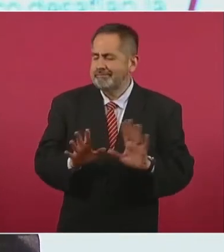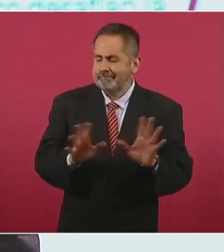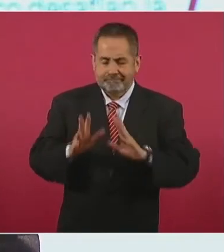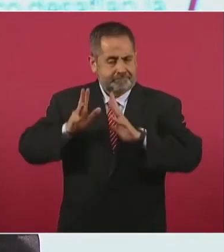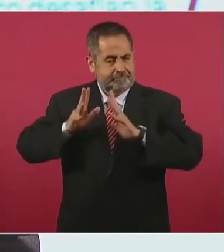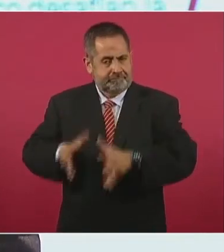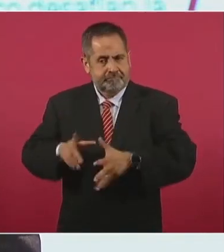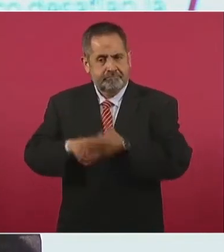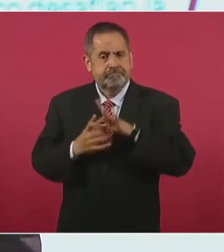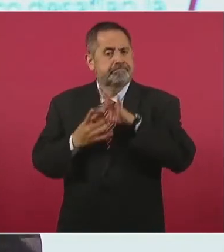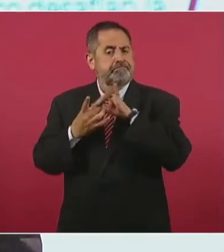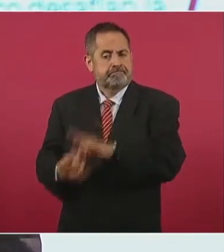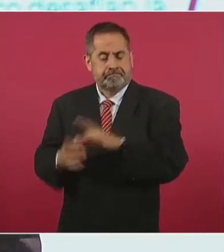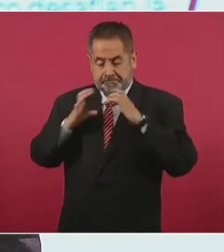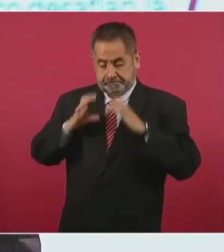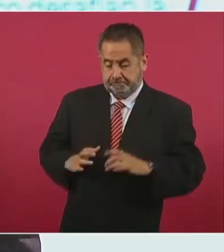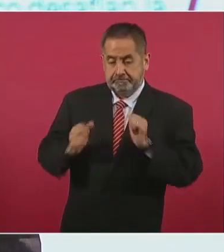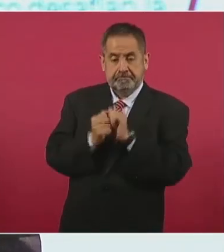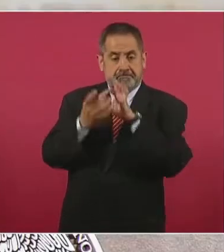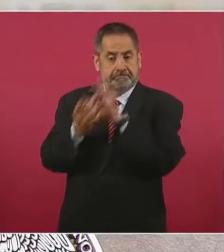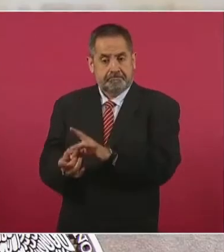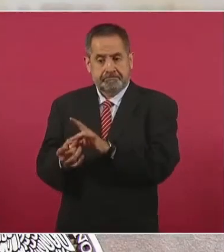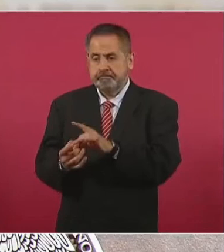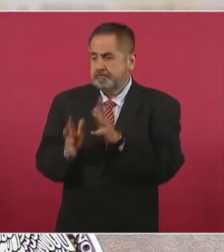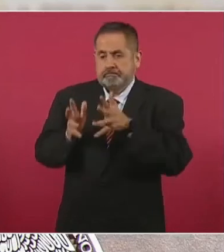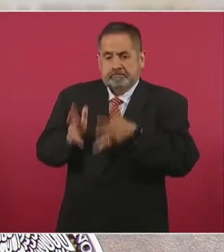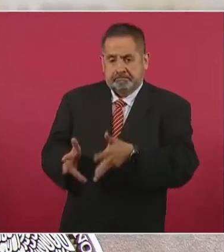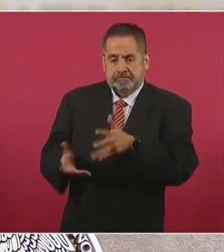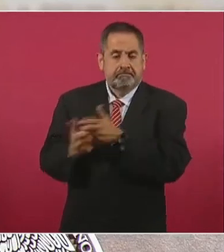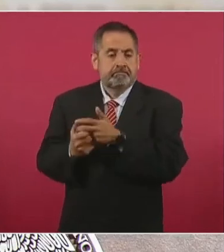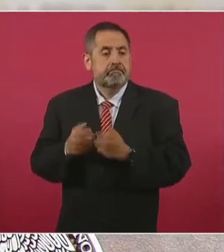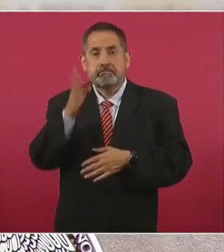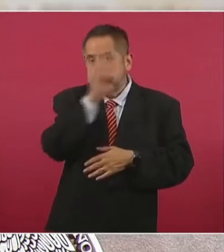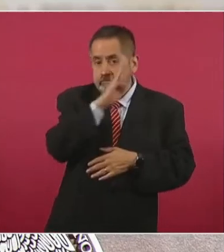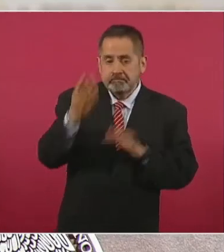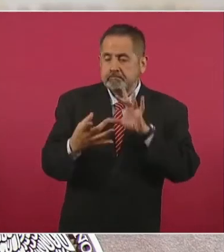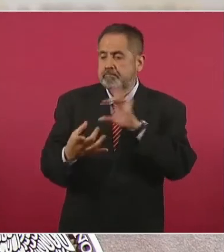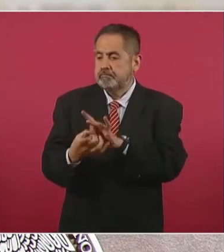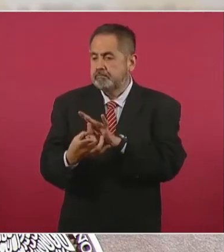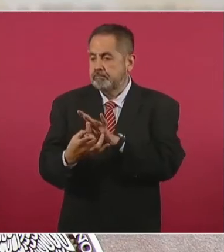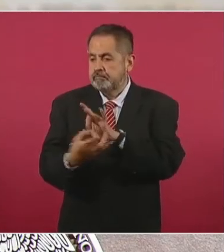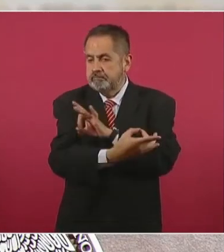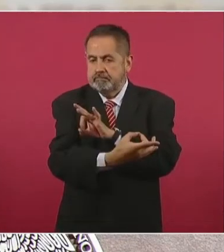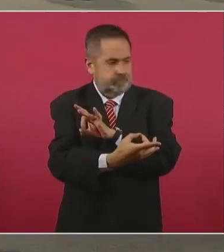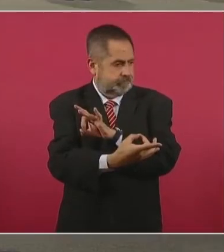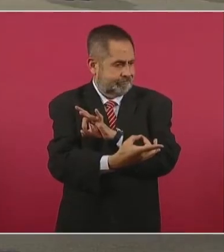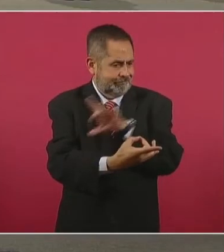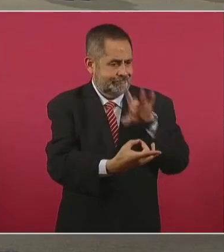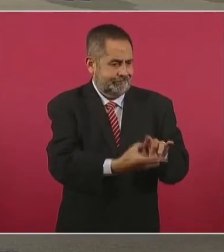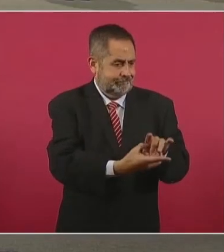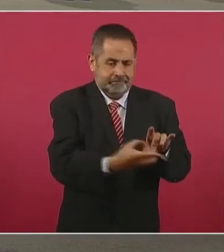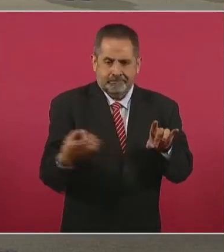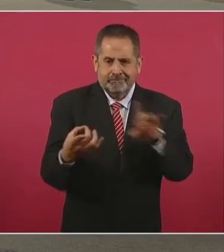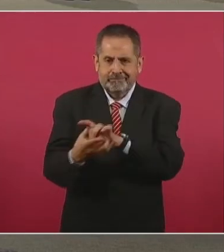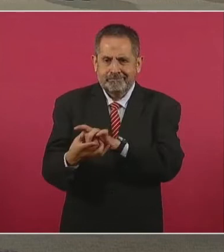reloj biológico desafían la salud, la llegan a alterar, por lo que, si queremos mejorar nuestra salud,